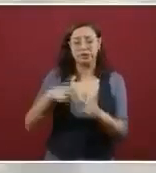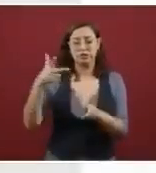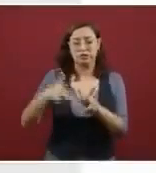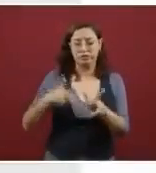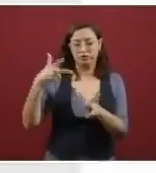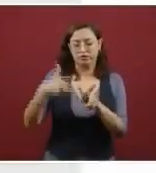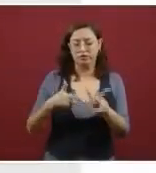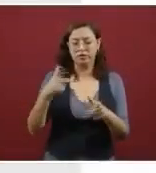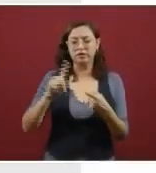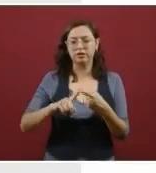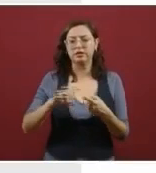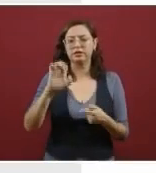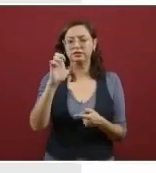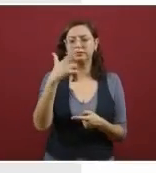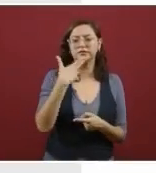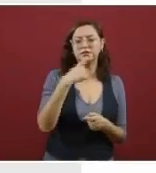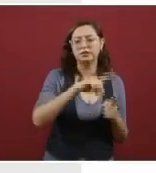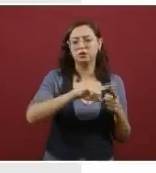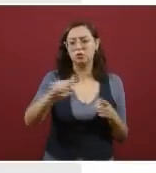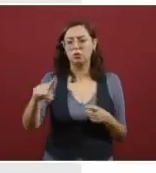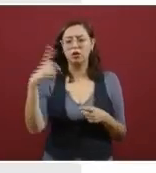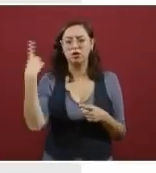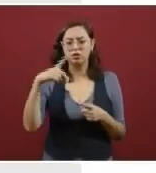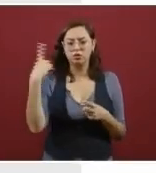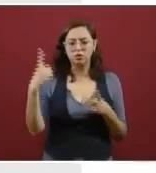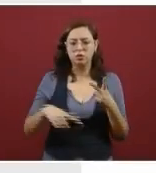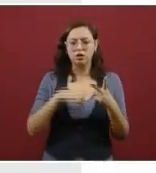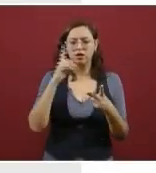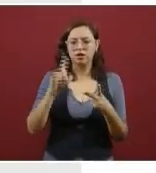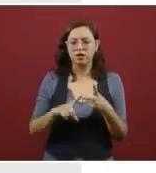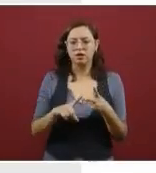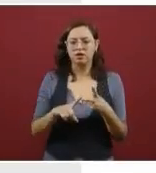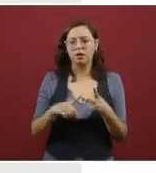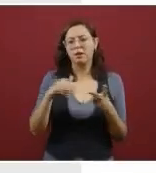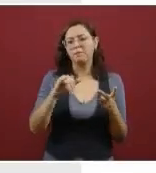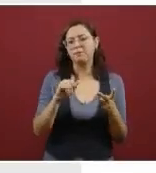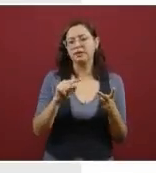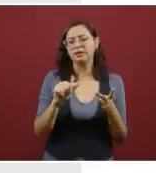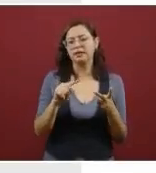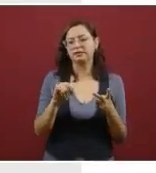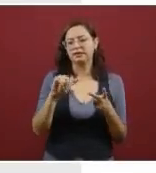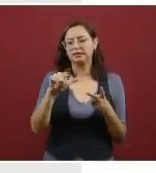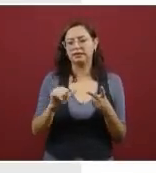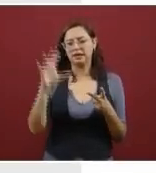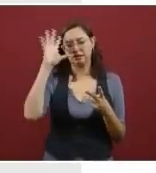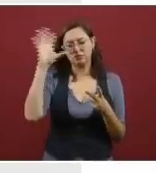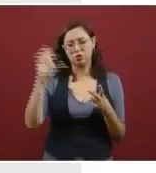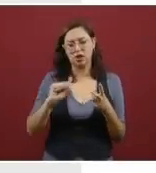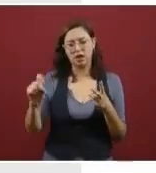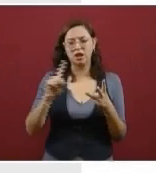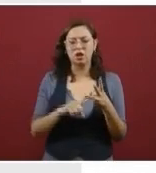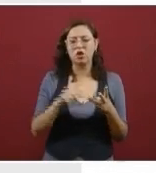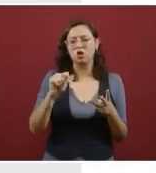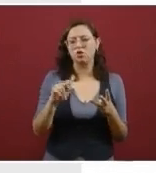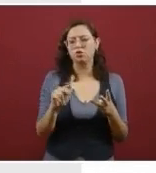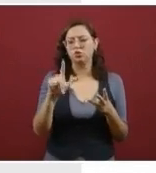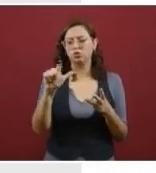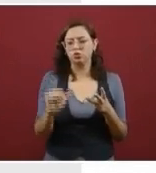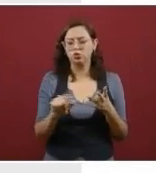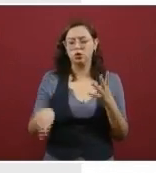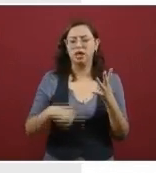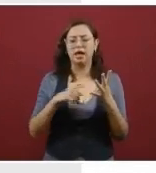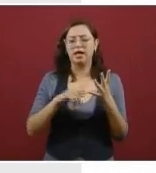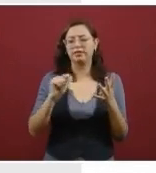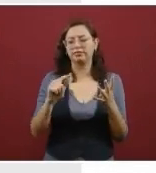incrementaron: Chihuahua-Durango, Minatitlán-Irapuato, Minatitlán-Lagos de Moreno, Minatitlán-Tula, Salina